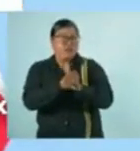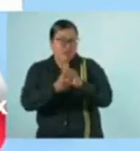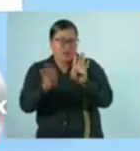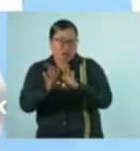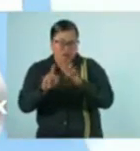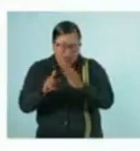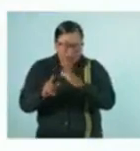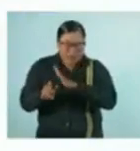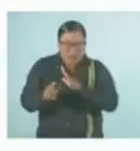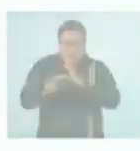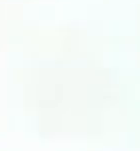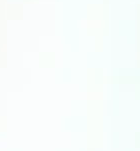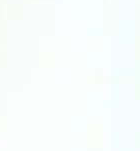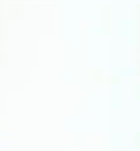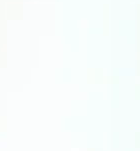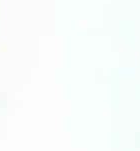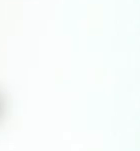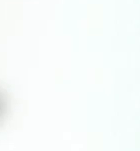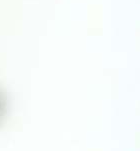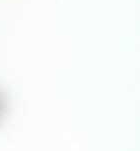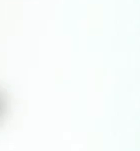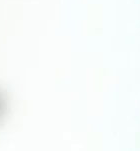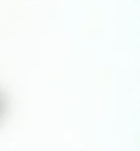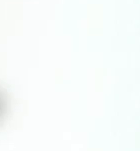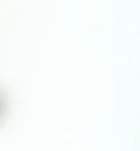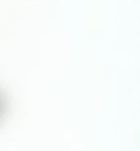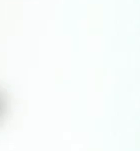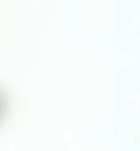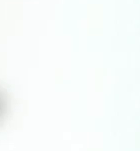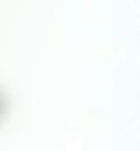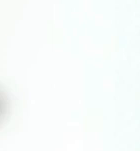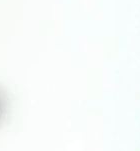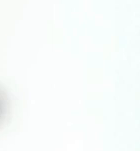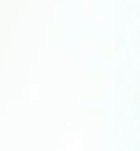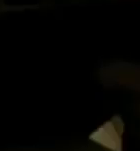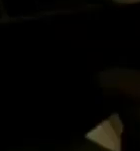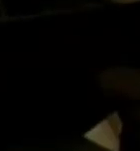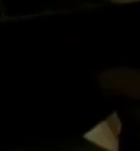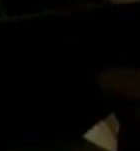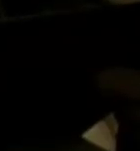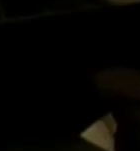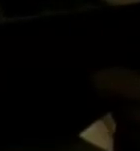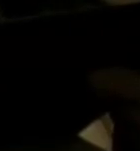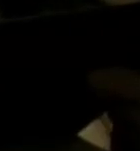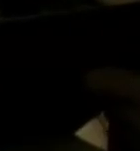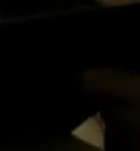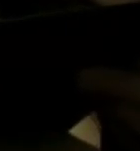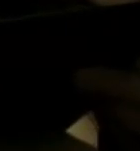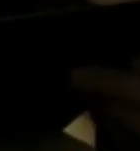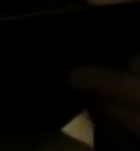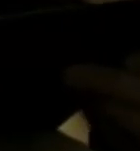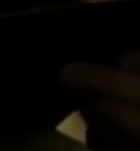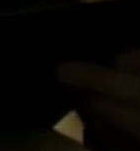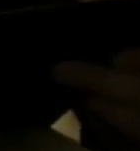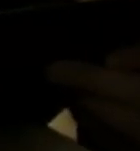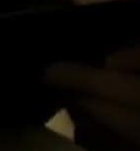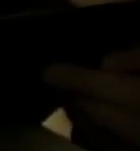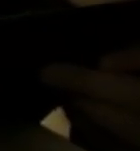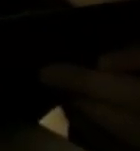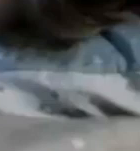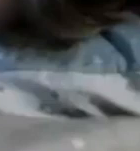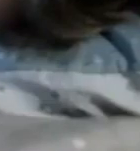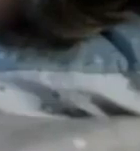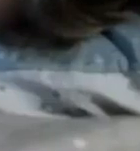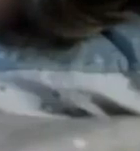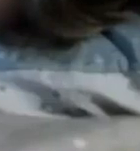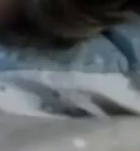gobierno del estado de Oaxaca ha lanzado el programa Niñas, Niños y Adolescentes en Red. Para promover un entorno digital más seguro y